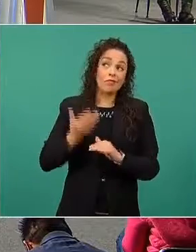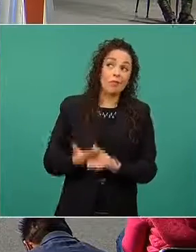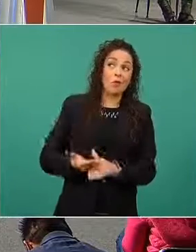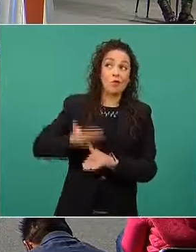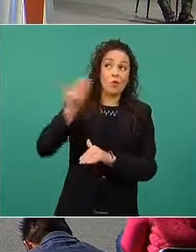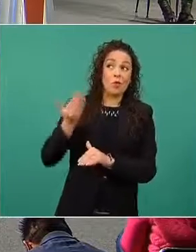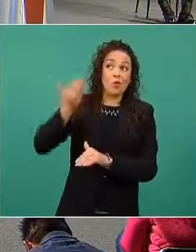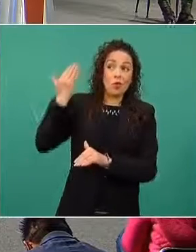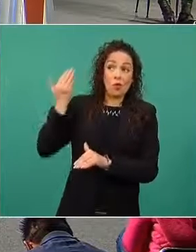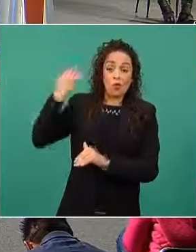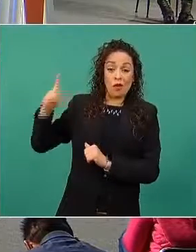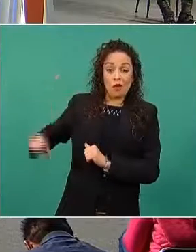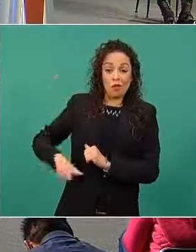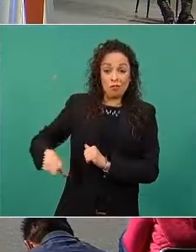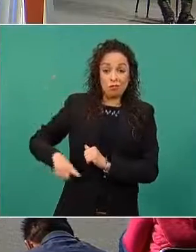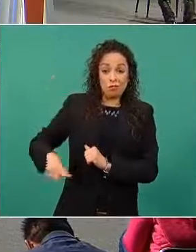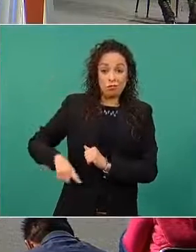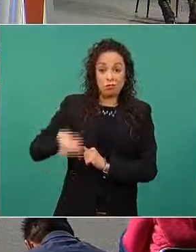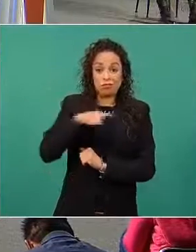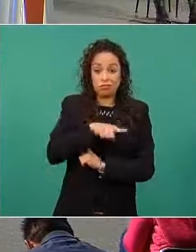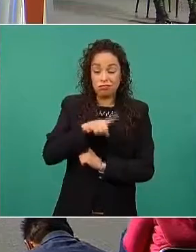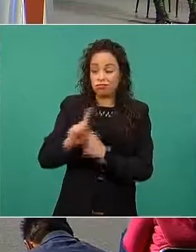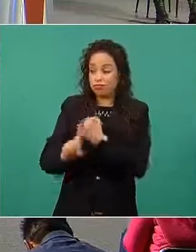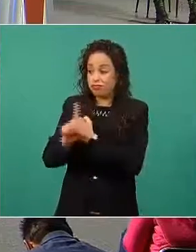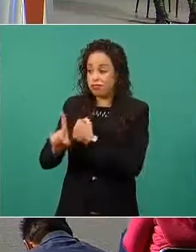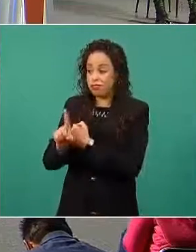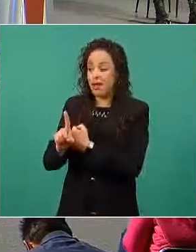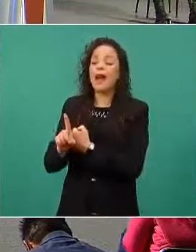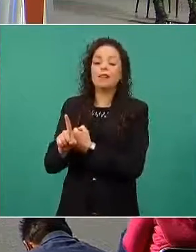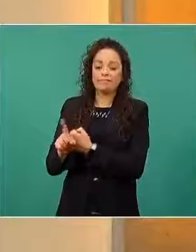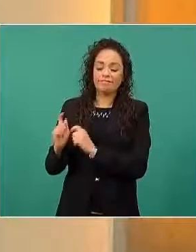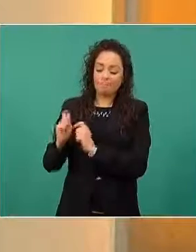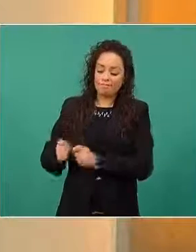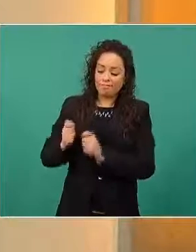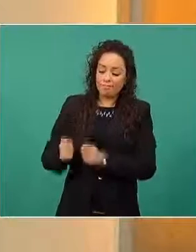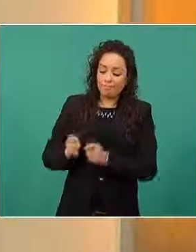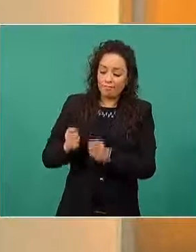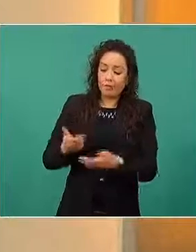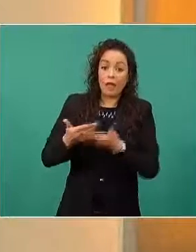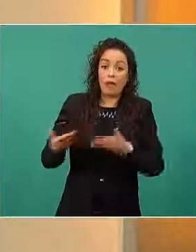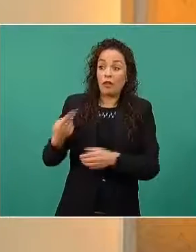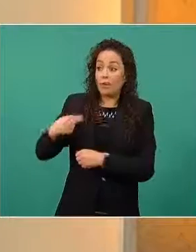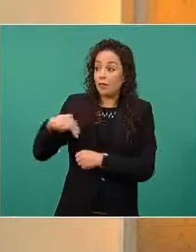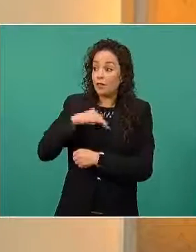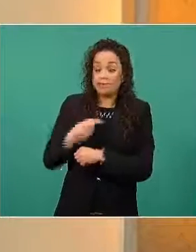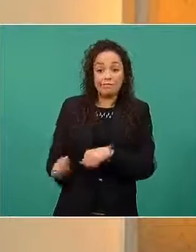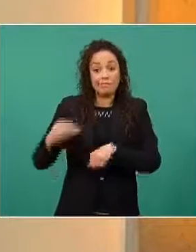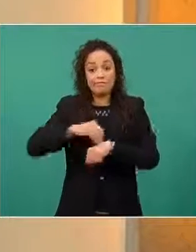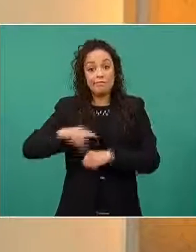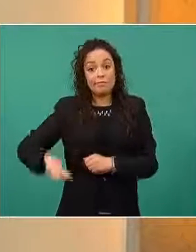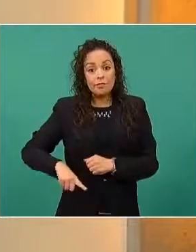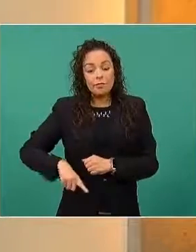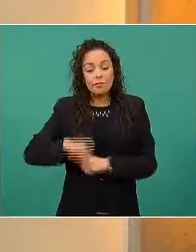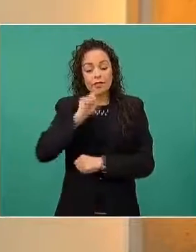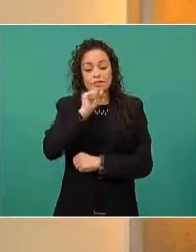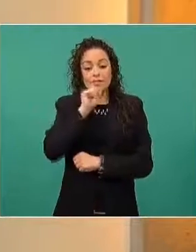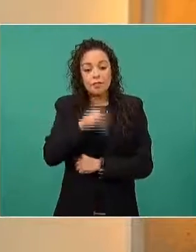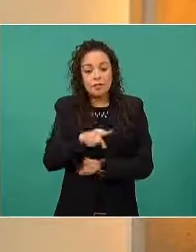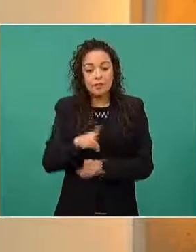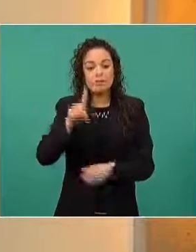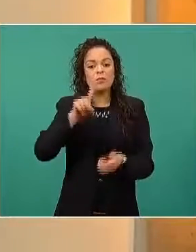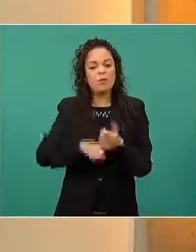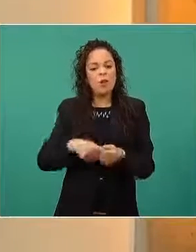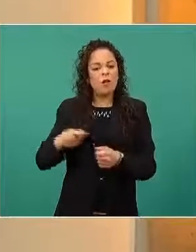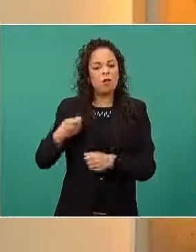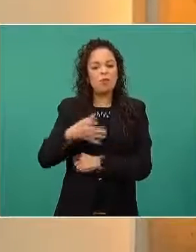administraciones pasadas, y este es un reflejo de lo que fue la reforma energética y de lo que fue el famoso